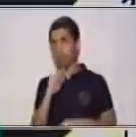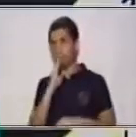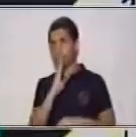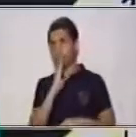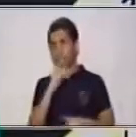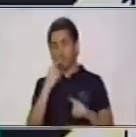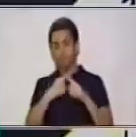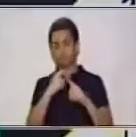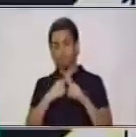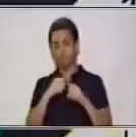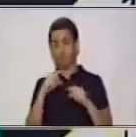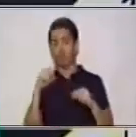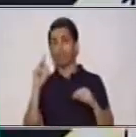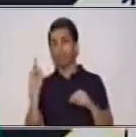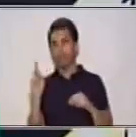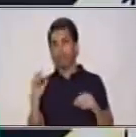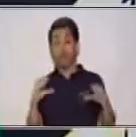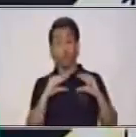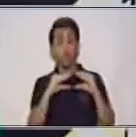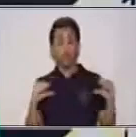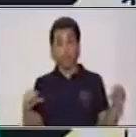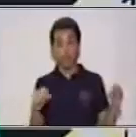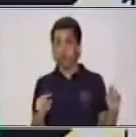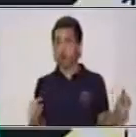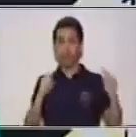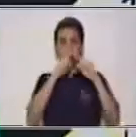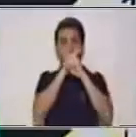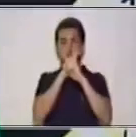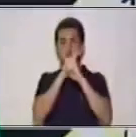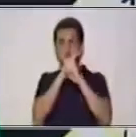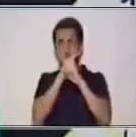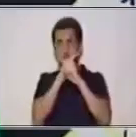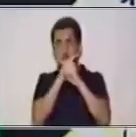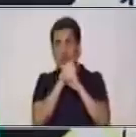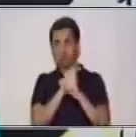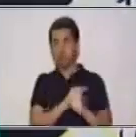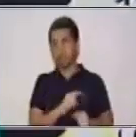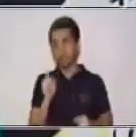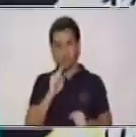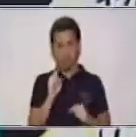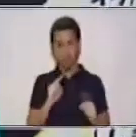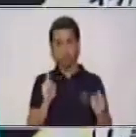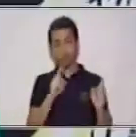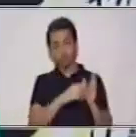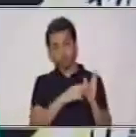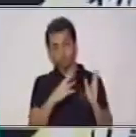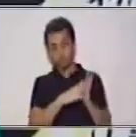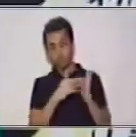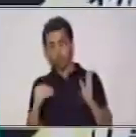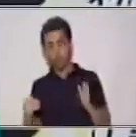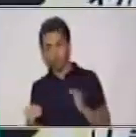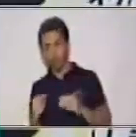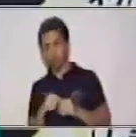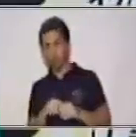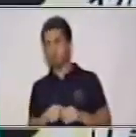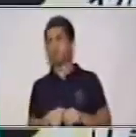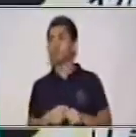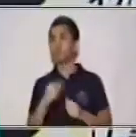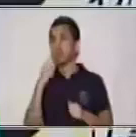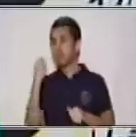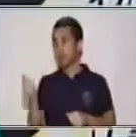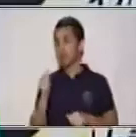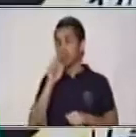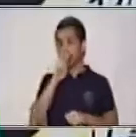luego multiplicamos los denominadores. Vamos a un ejemplo. Tenemos 2 tercios más 4